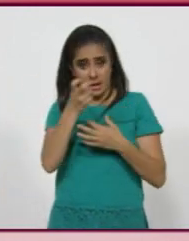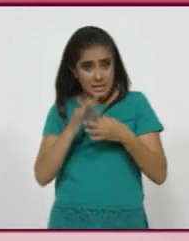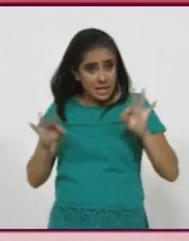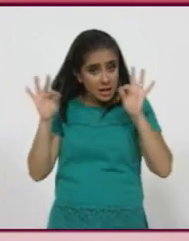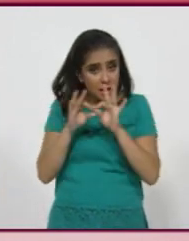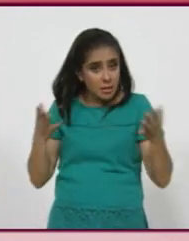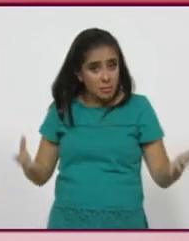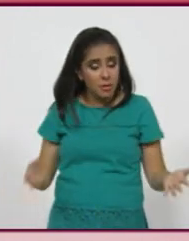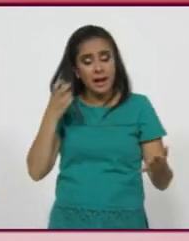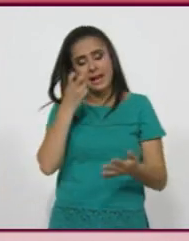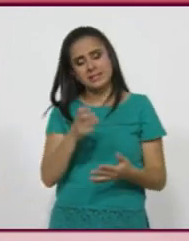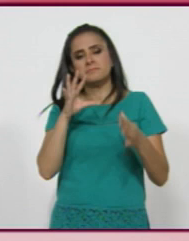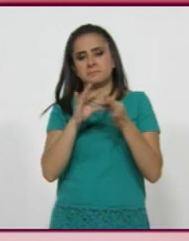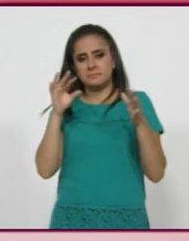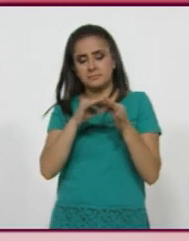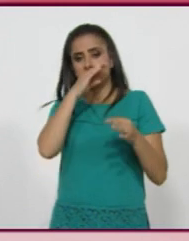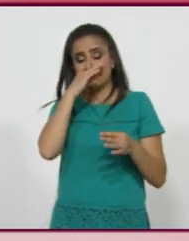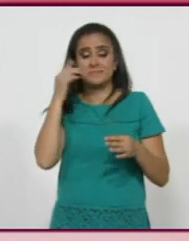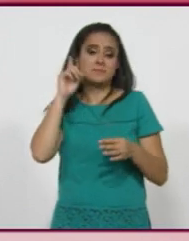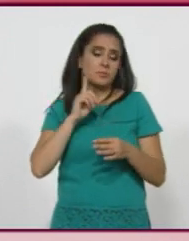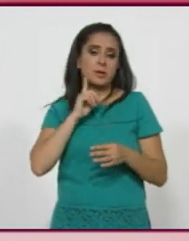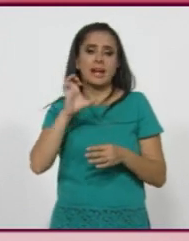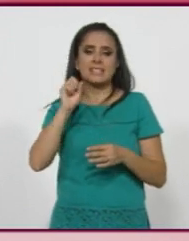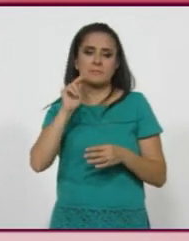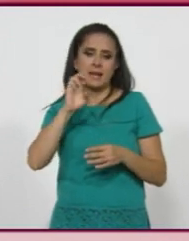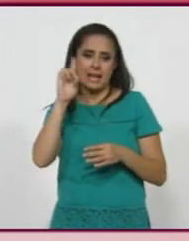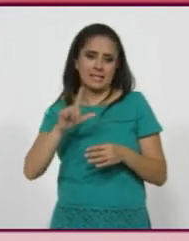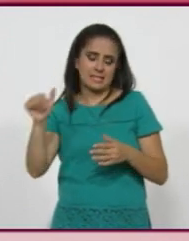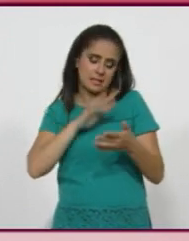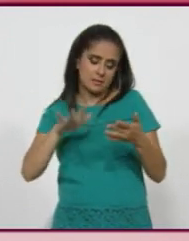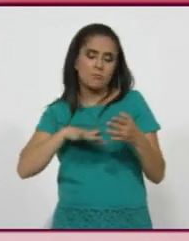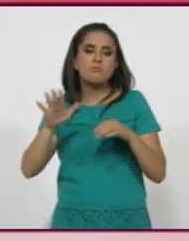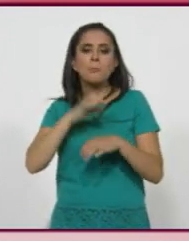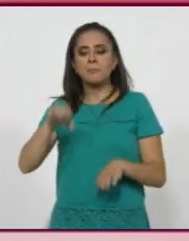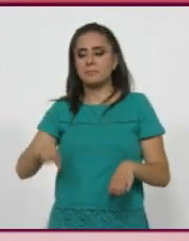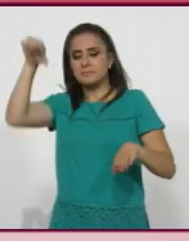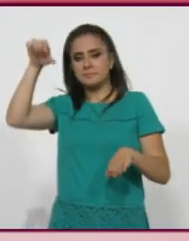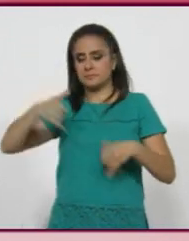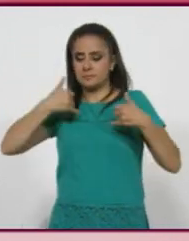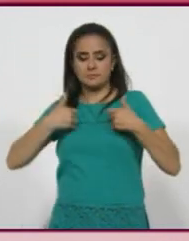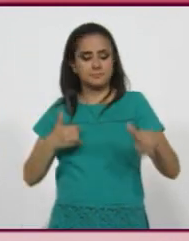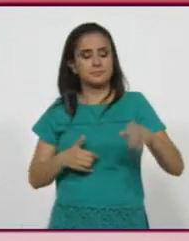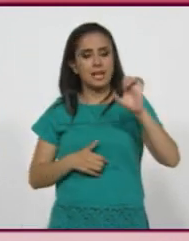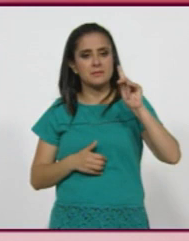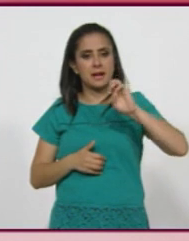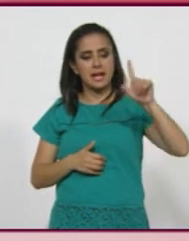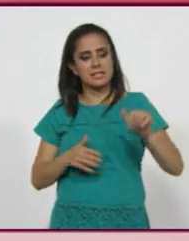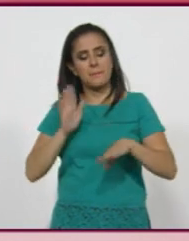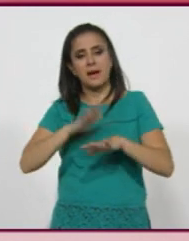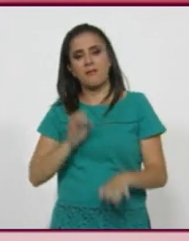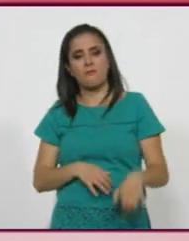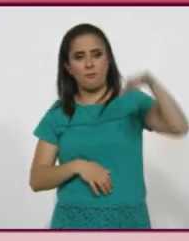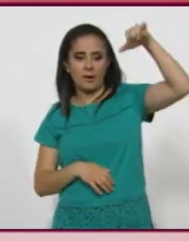sí, esa fue una crítica que se llevó Esperanza Iris por la diferencia de edades con su pareja. Sin embargo, este apunte hace una